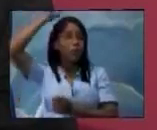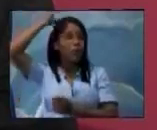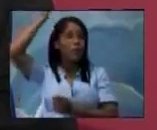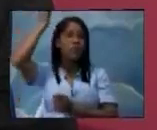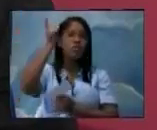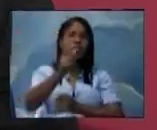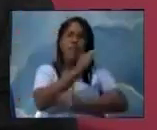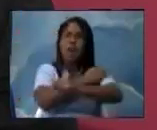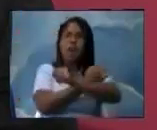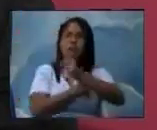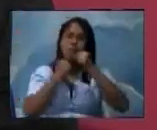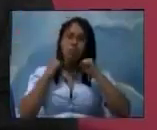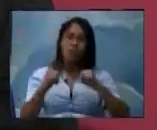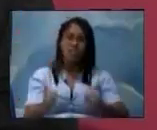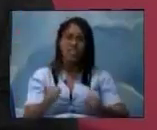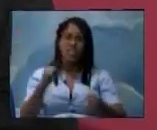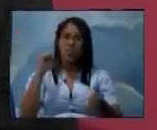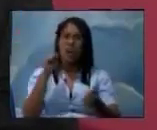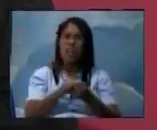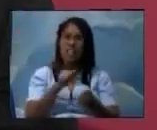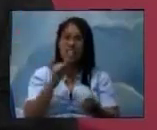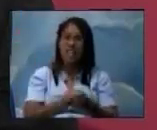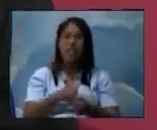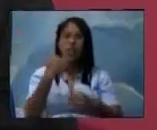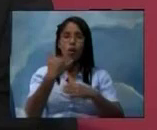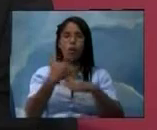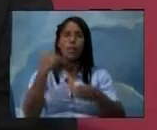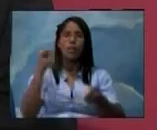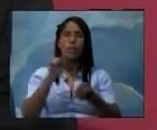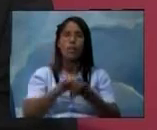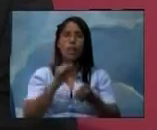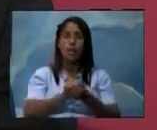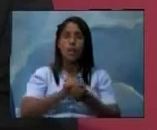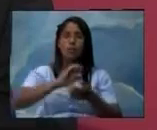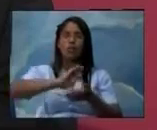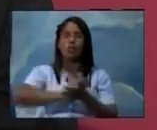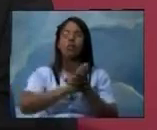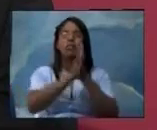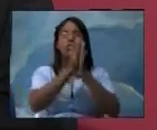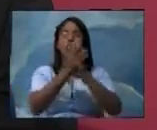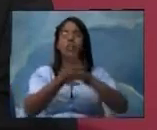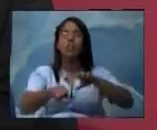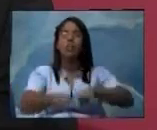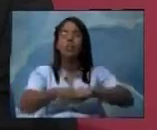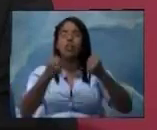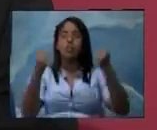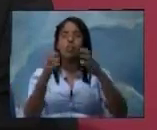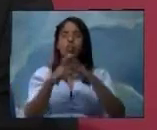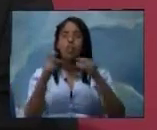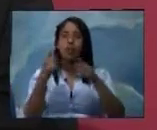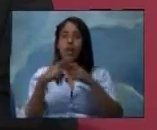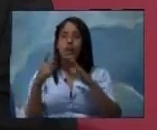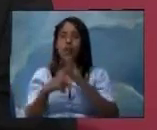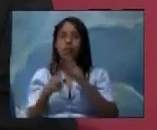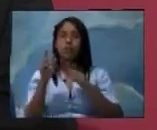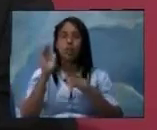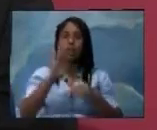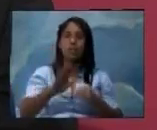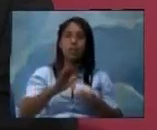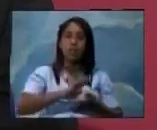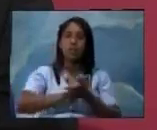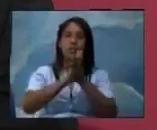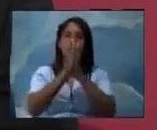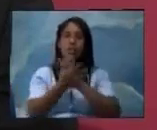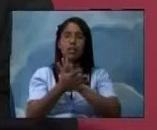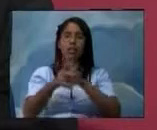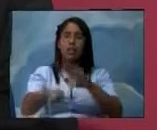será fuerte como hierro, y como el hierro desmenuza y rompe todas las cosas, desmenuzará